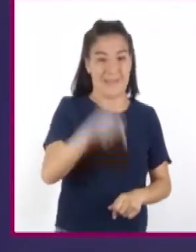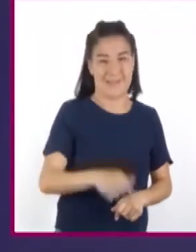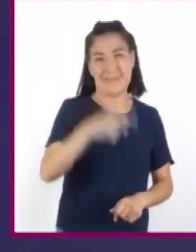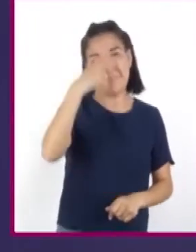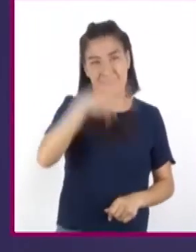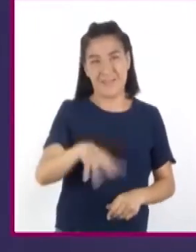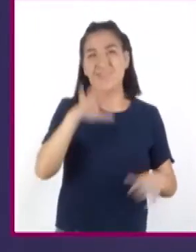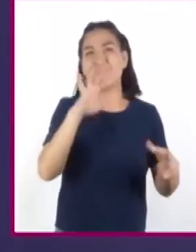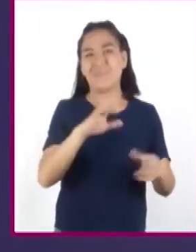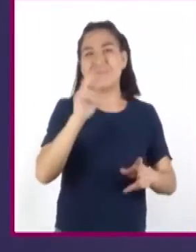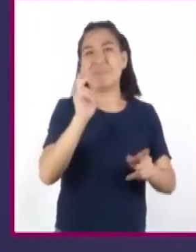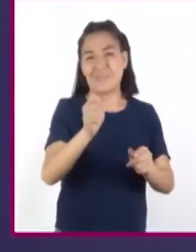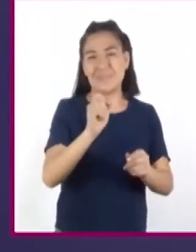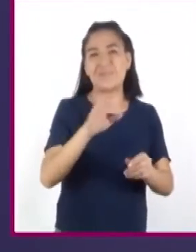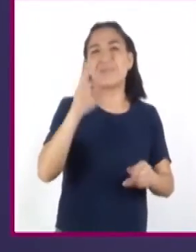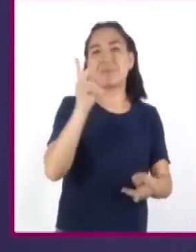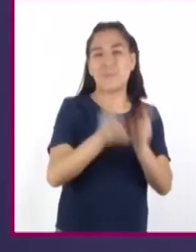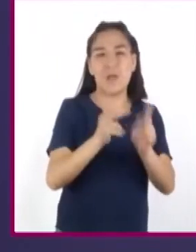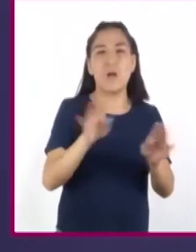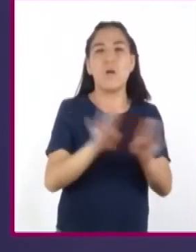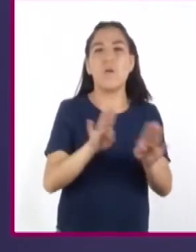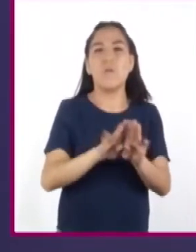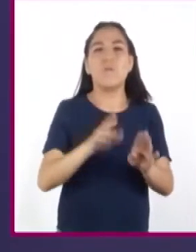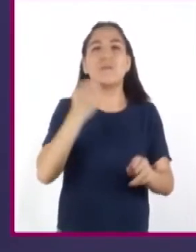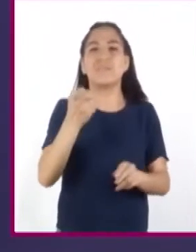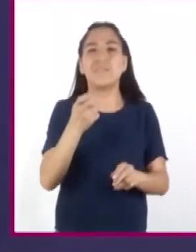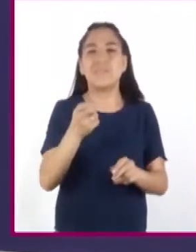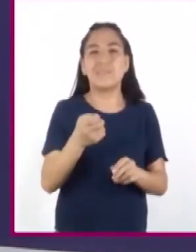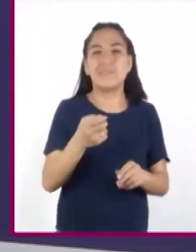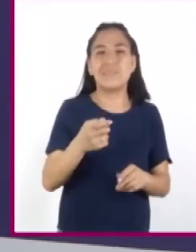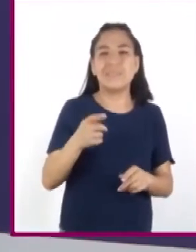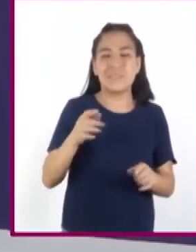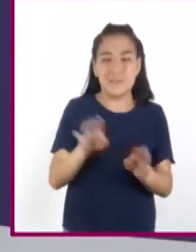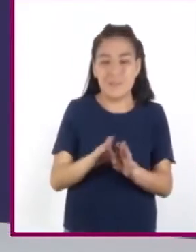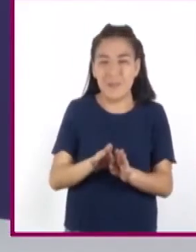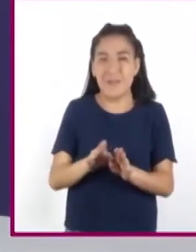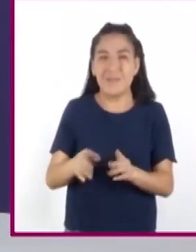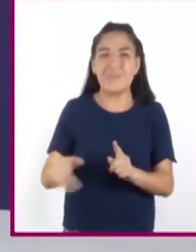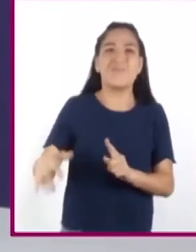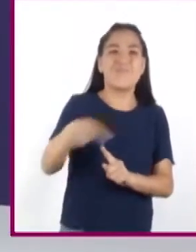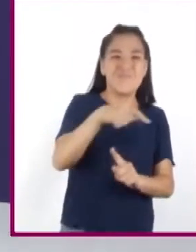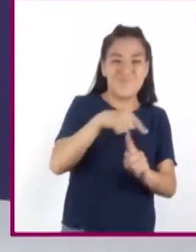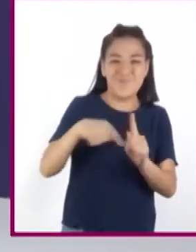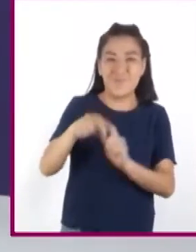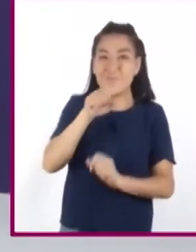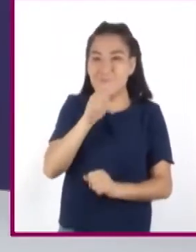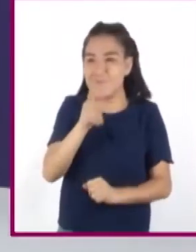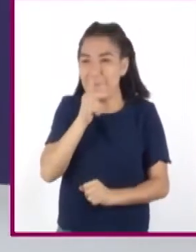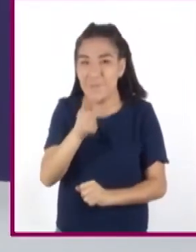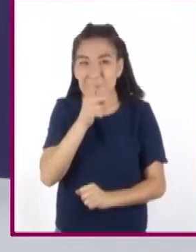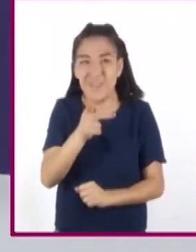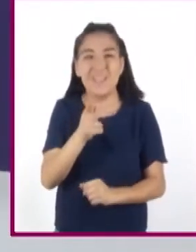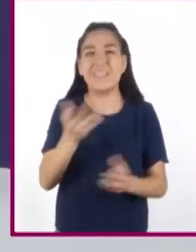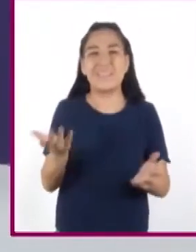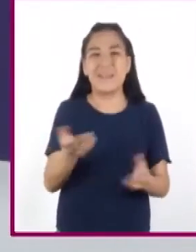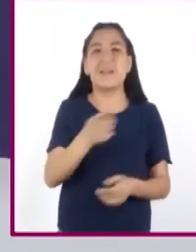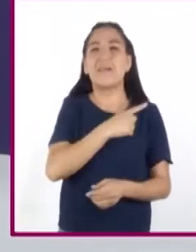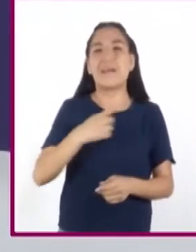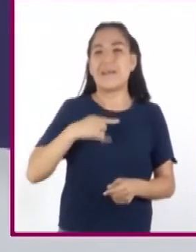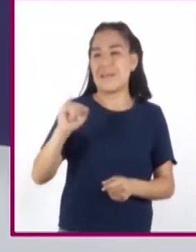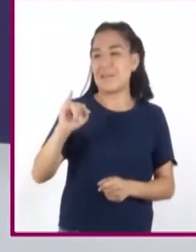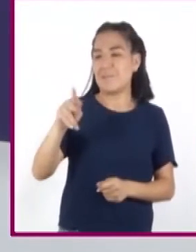México es que es muy indirecto. Damos rodeos y no usamos las formas en